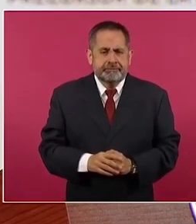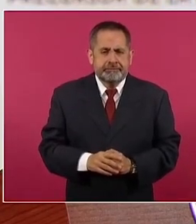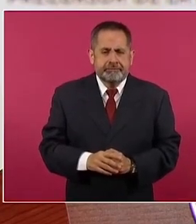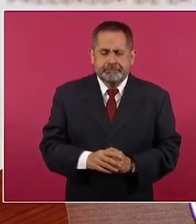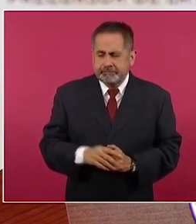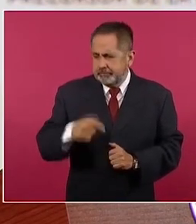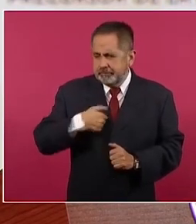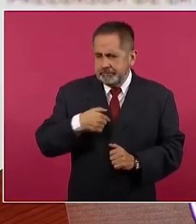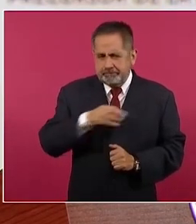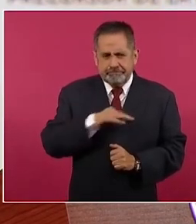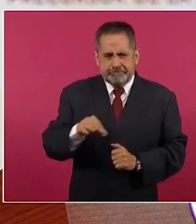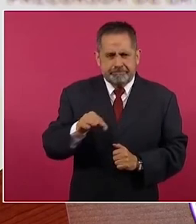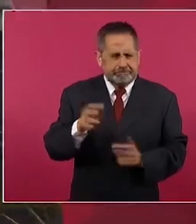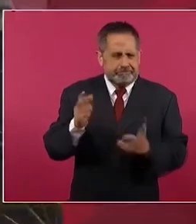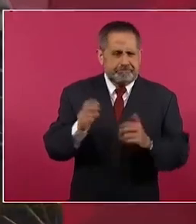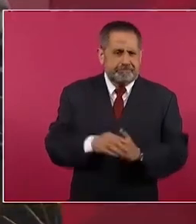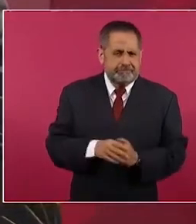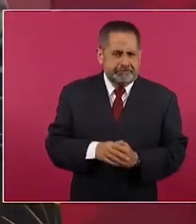puedo